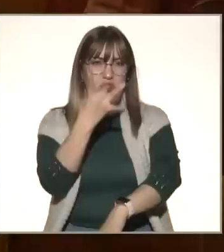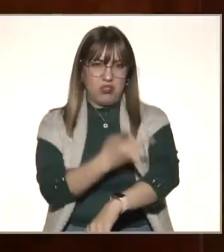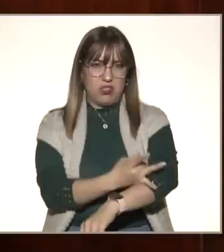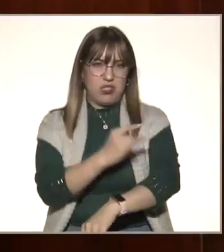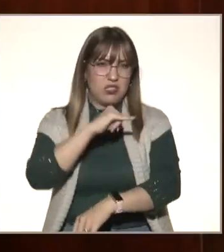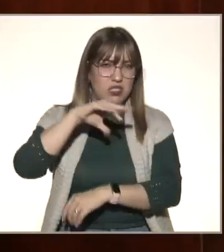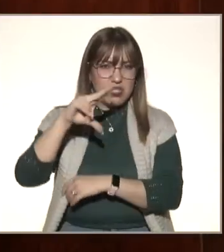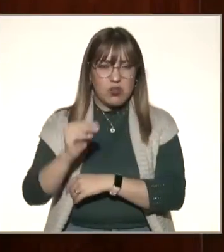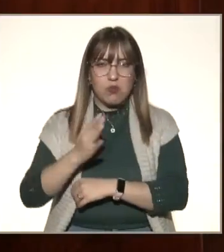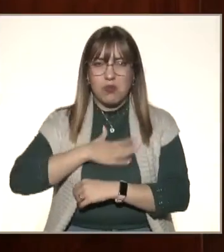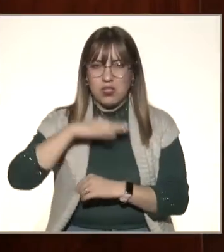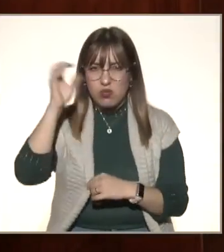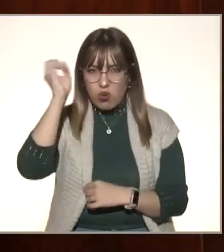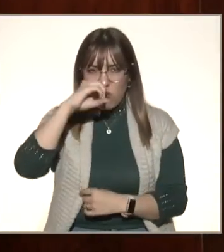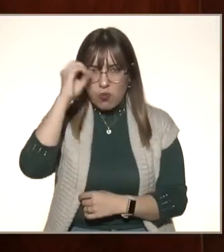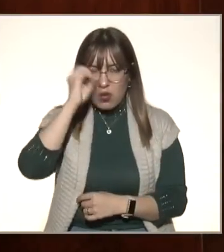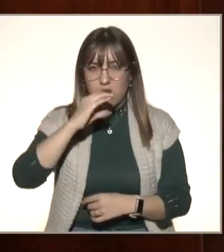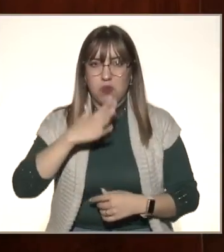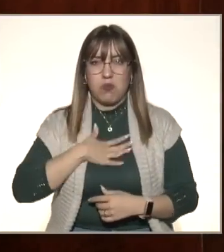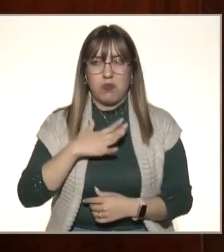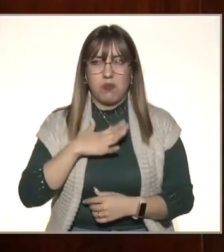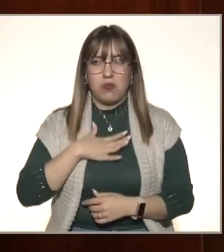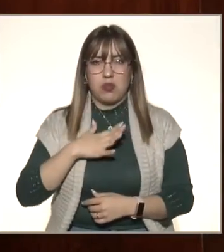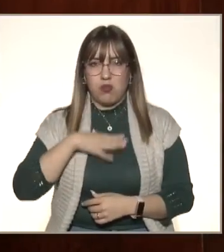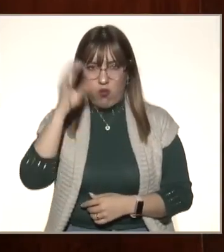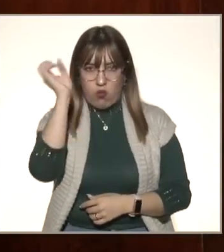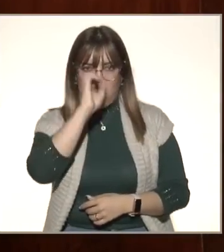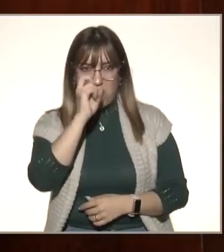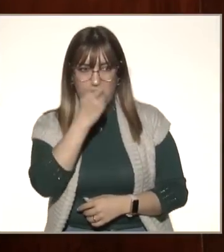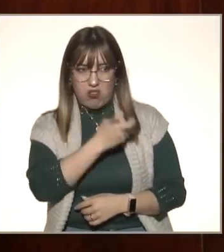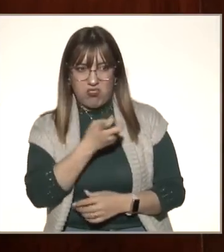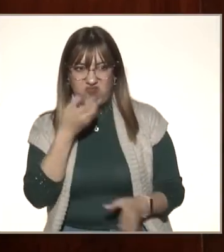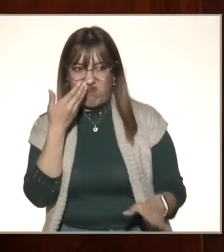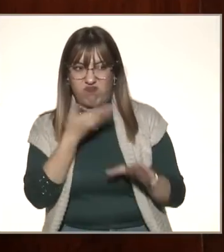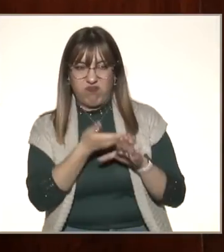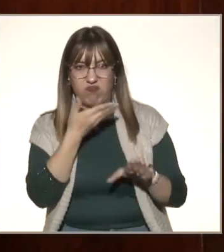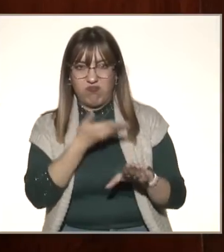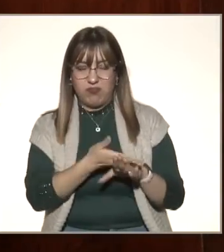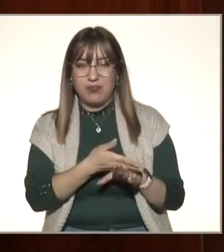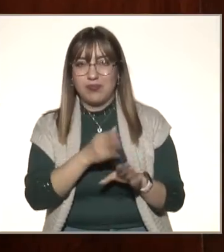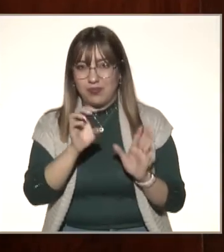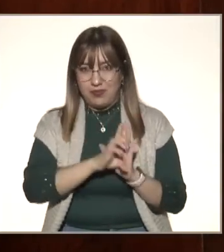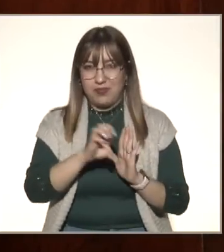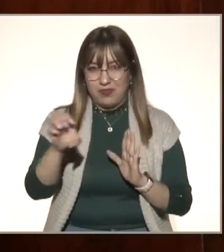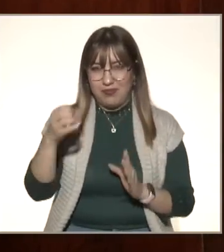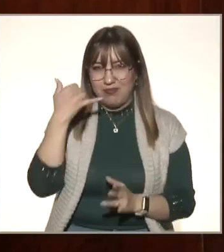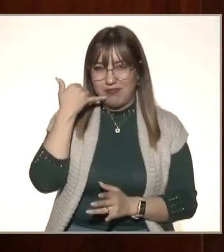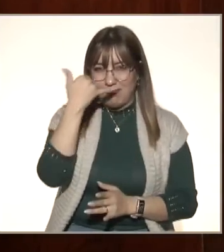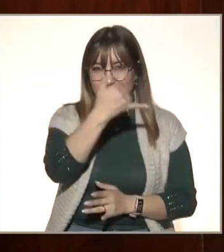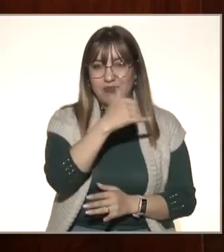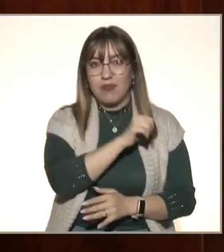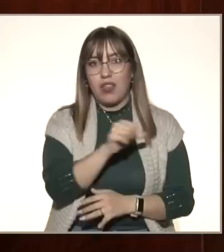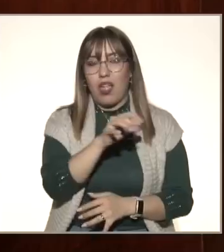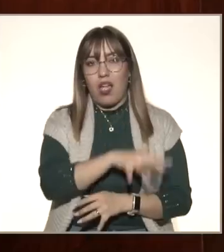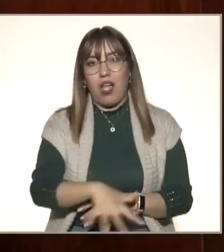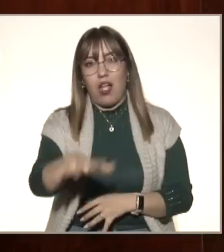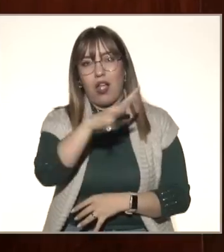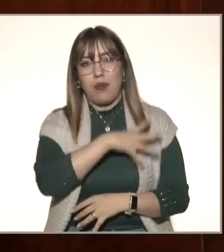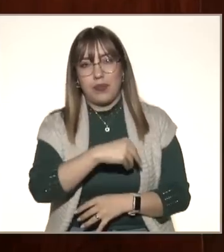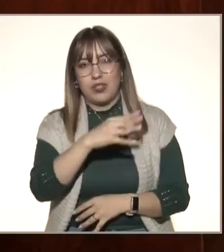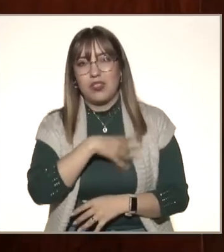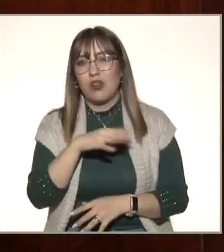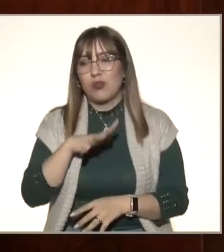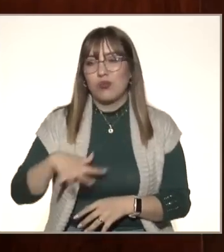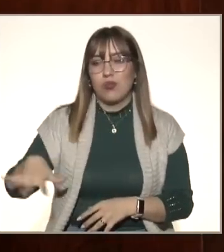mis opiniones que yo tenga pueden llegar a ser prejuicios, en este caso como en la llamada, para mis hijos o para los de mi